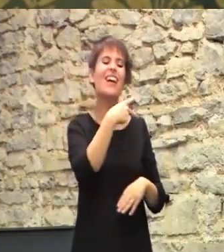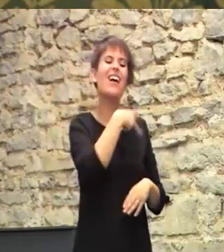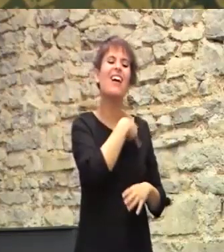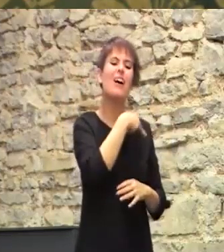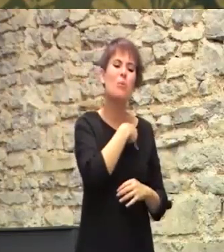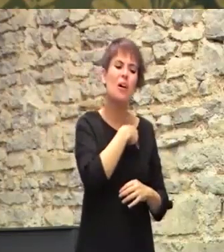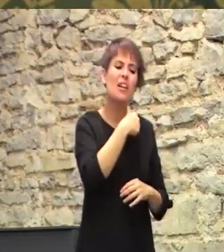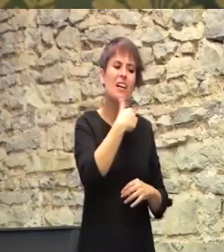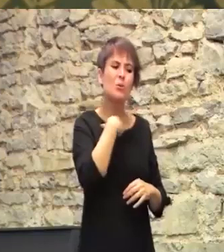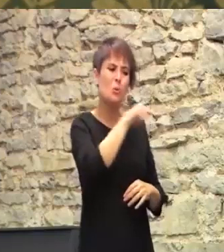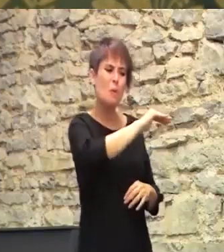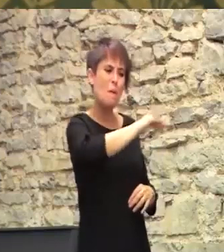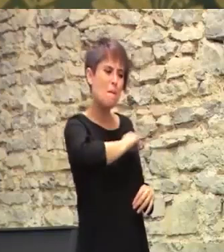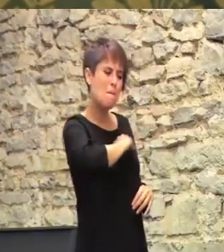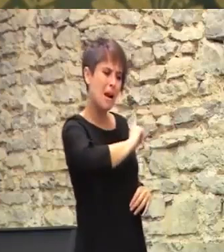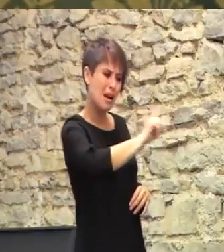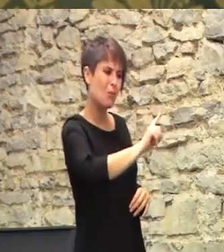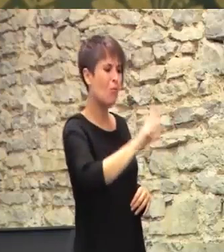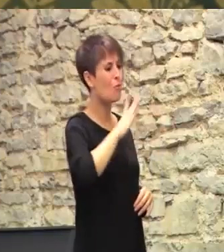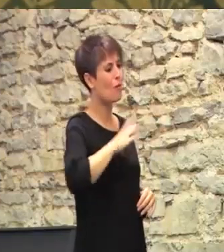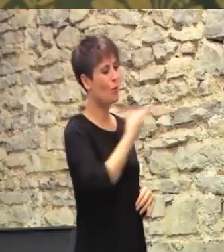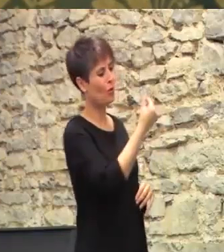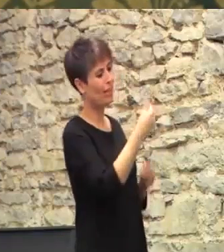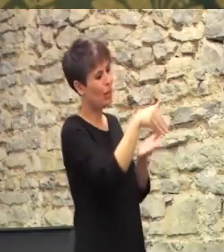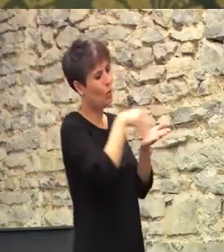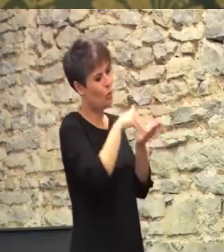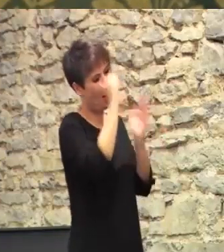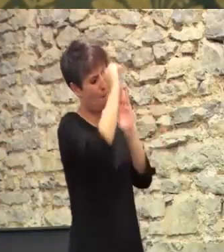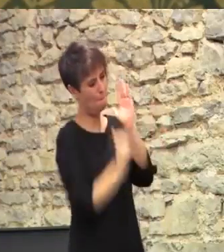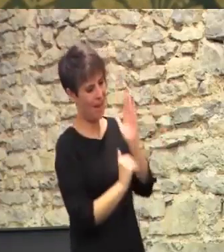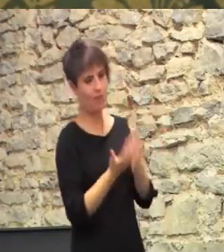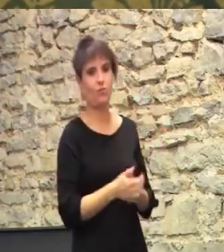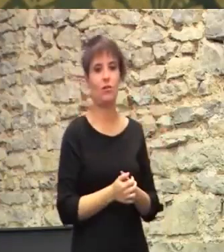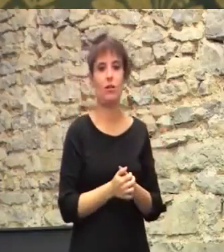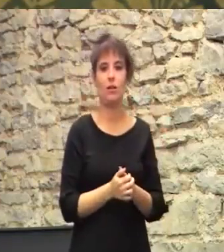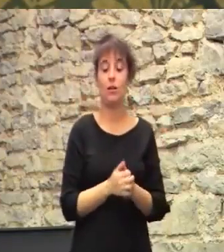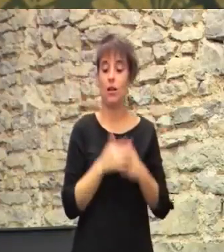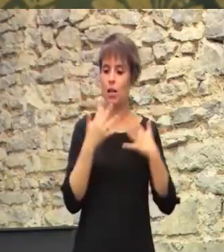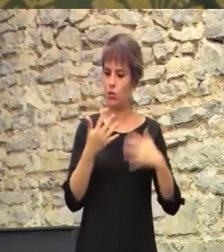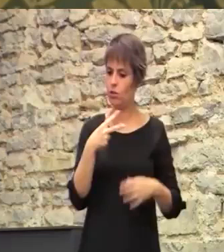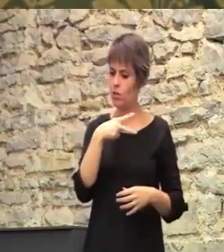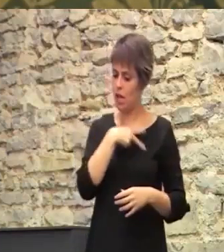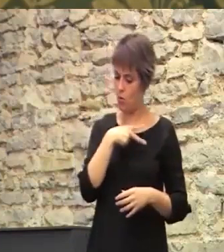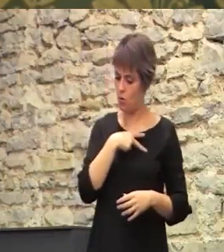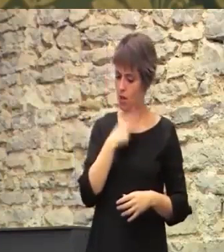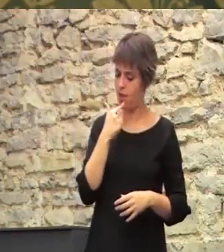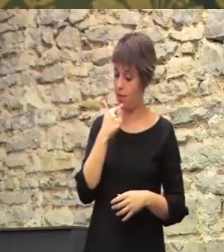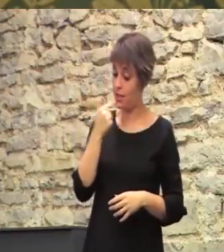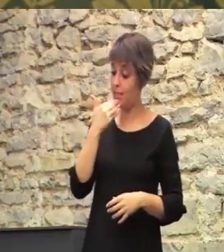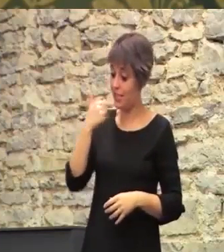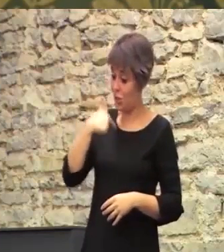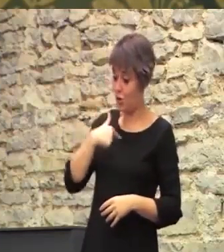no sea mala baje me los honorarios entonces ella comentó que si ello hubiera sido varón